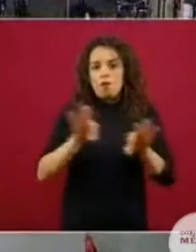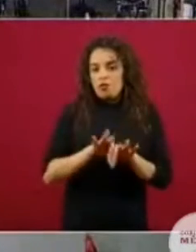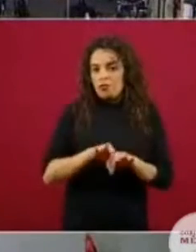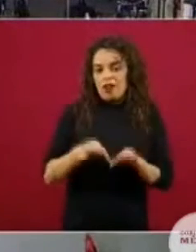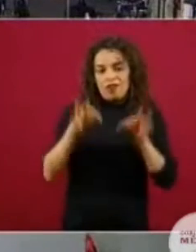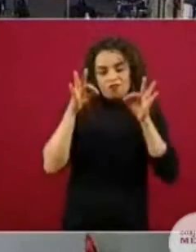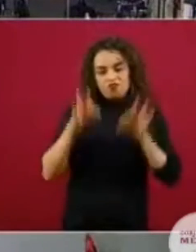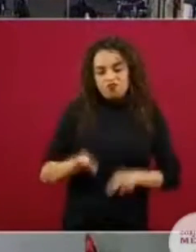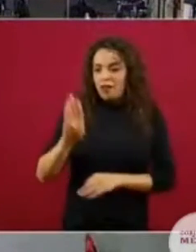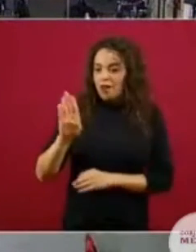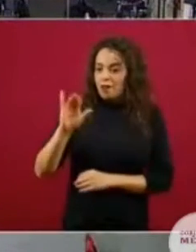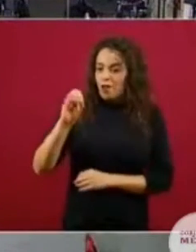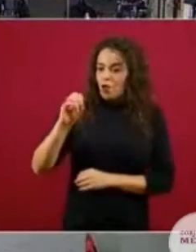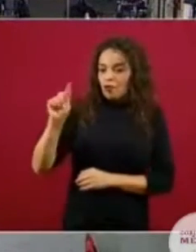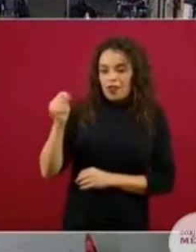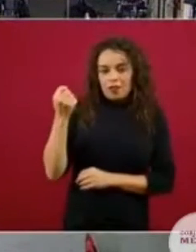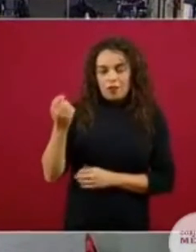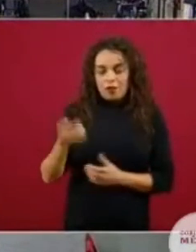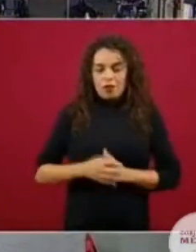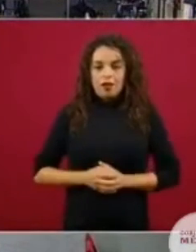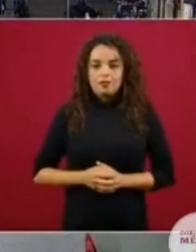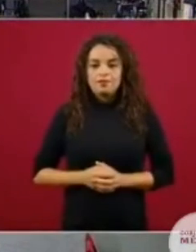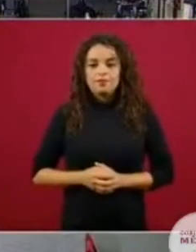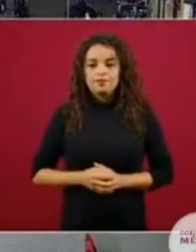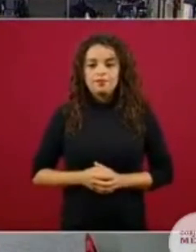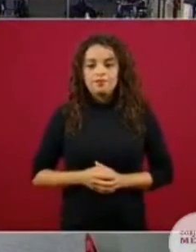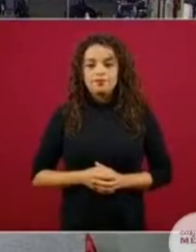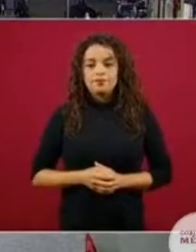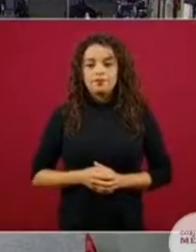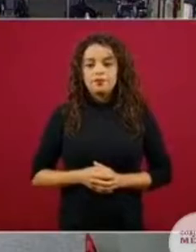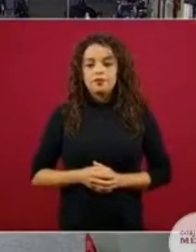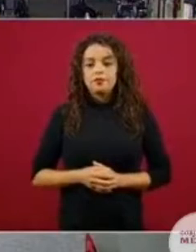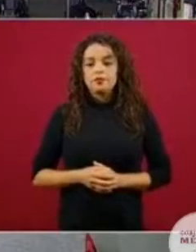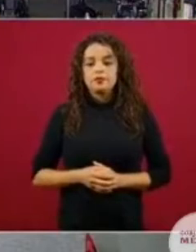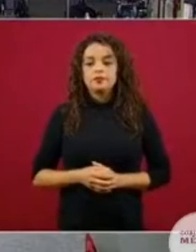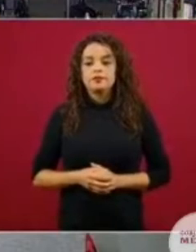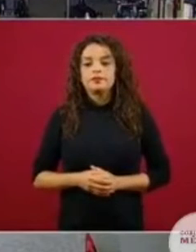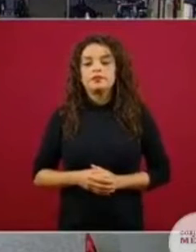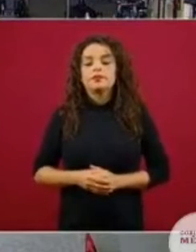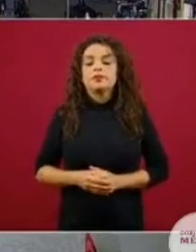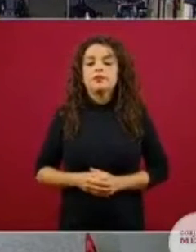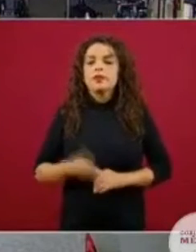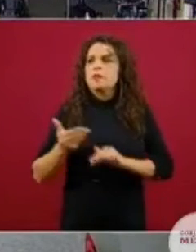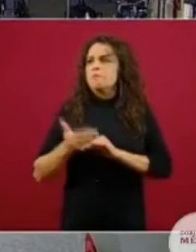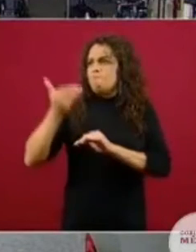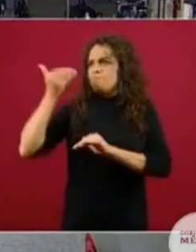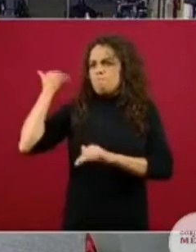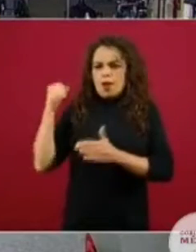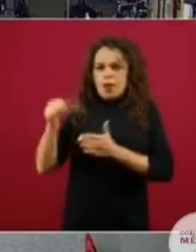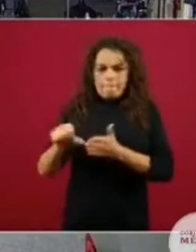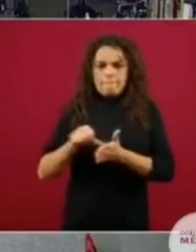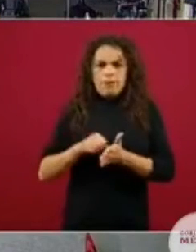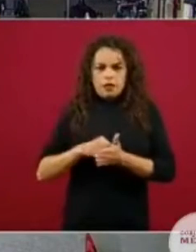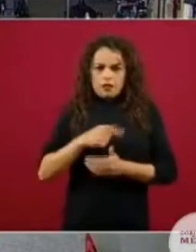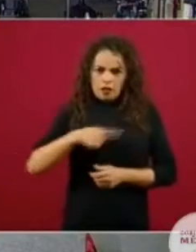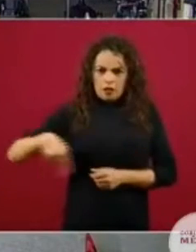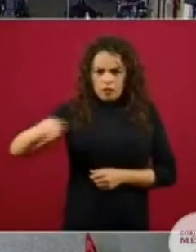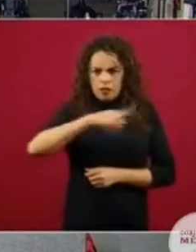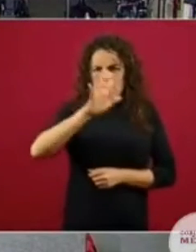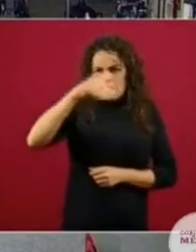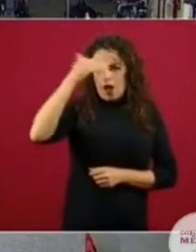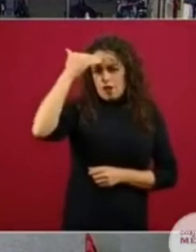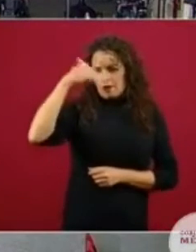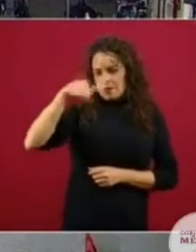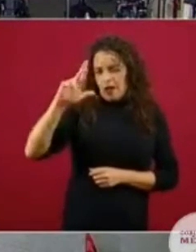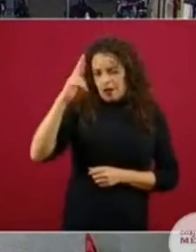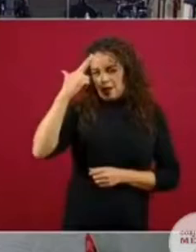sobre la aplicación móvil desde hace varios meses lo recordarán seguramente